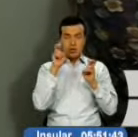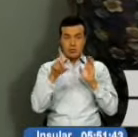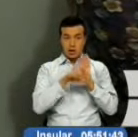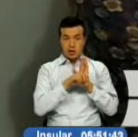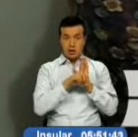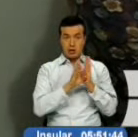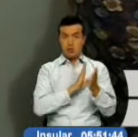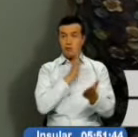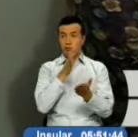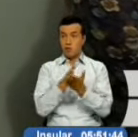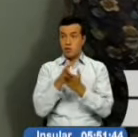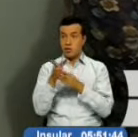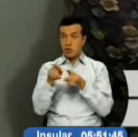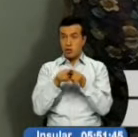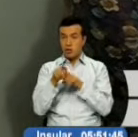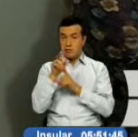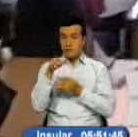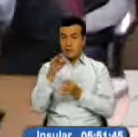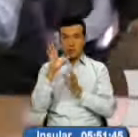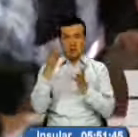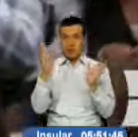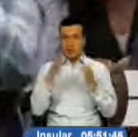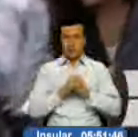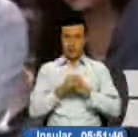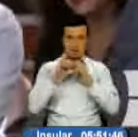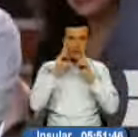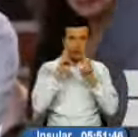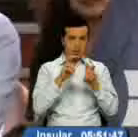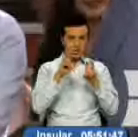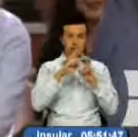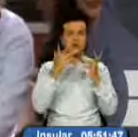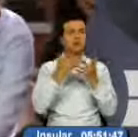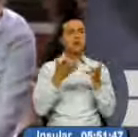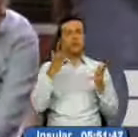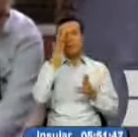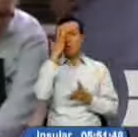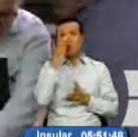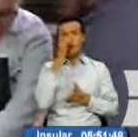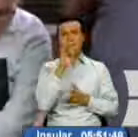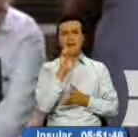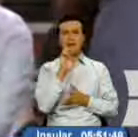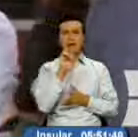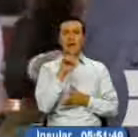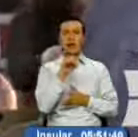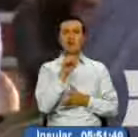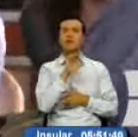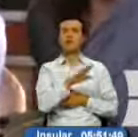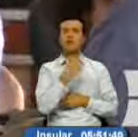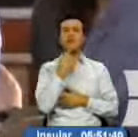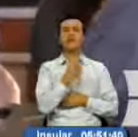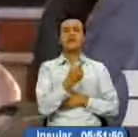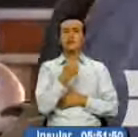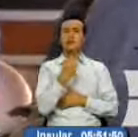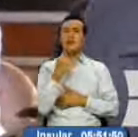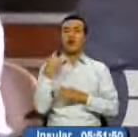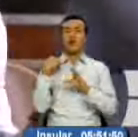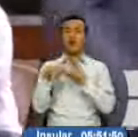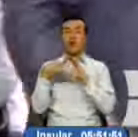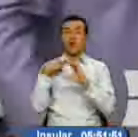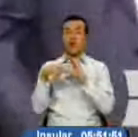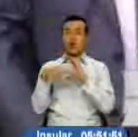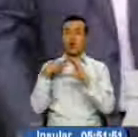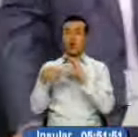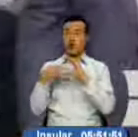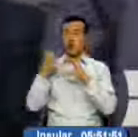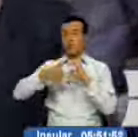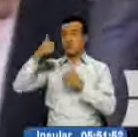no se presentó a la contienda electoral de febrero pasado. La investigación de este caso se debe por cuanto a Fernando Villavicencio se le acusa de haber hackeado las cuentas de correos